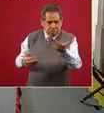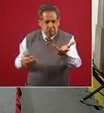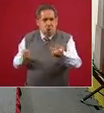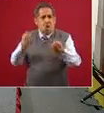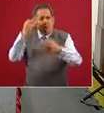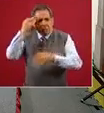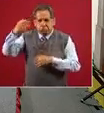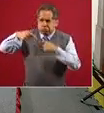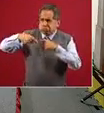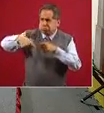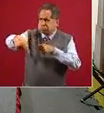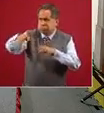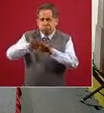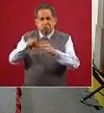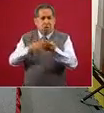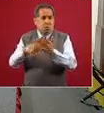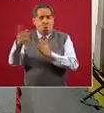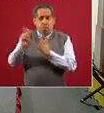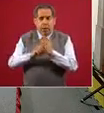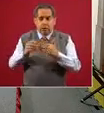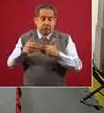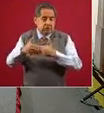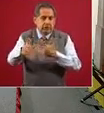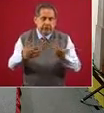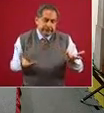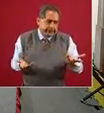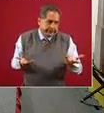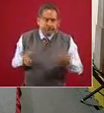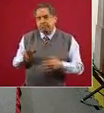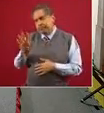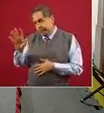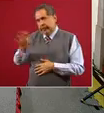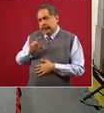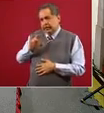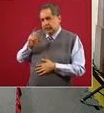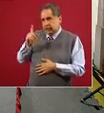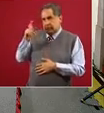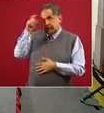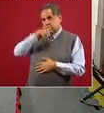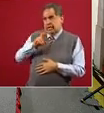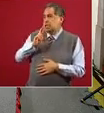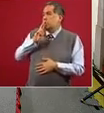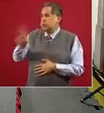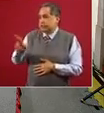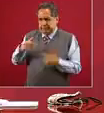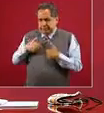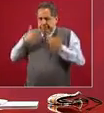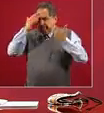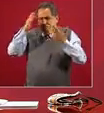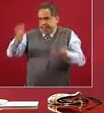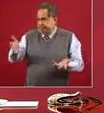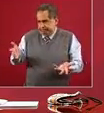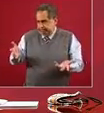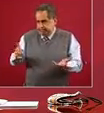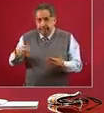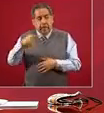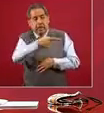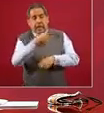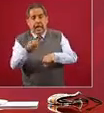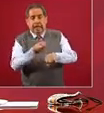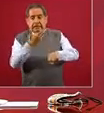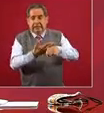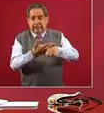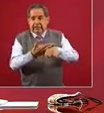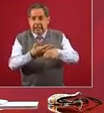¿Cuánto tardaría? Dicen que eso tardaría como un mes. Bueno, ¿no? es difícil que yo pueda saberlo porque la Secretaría no